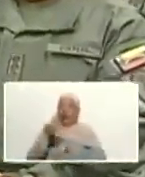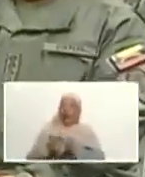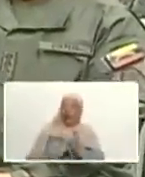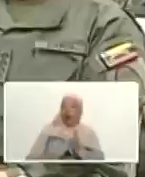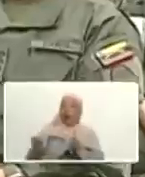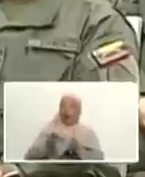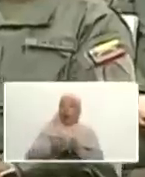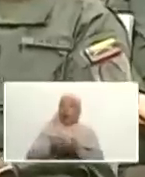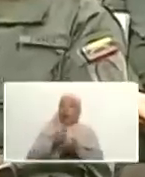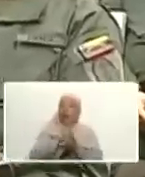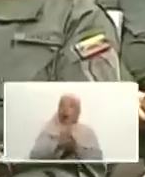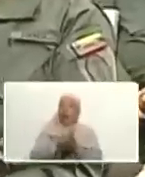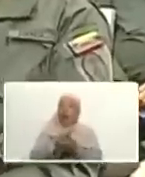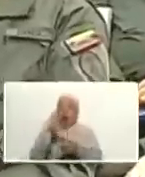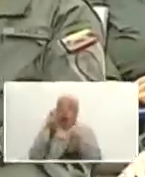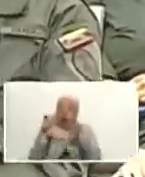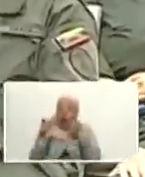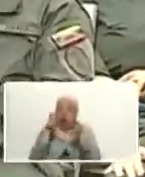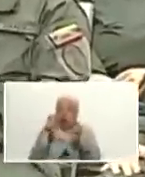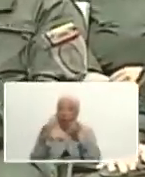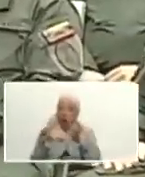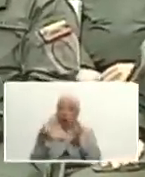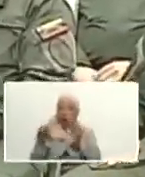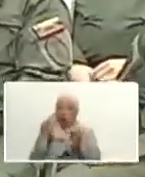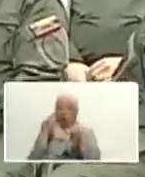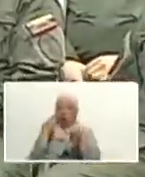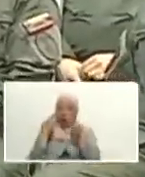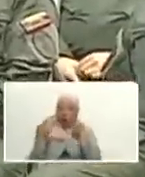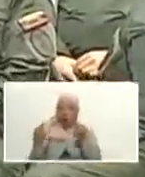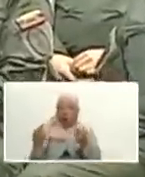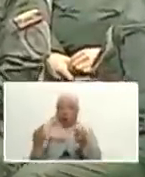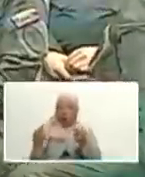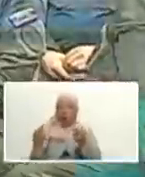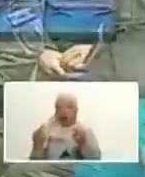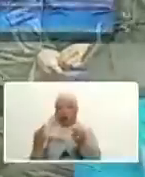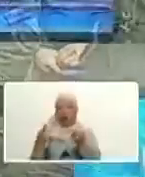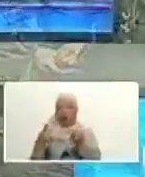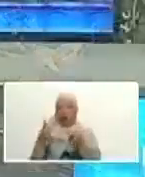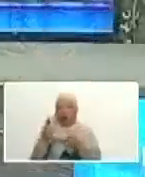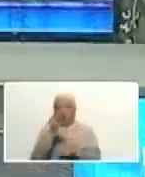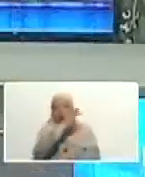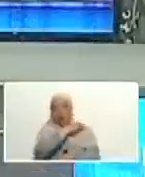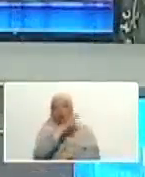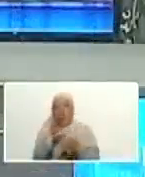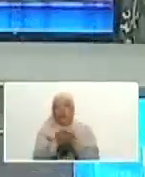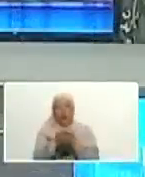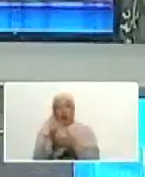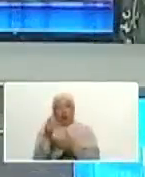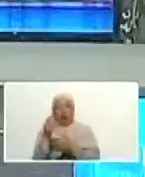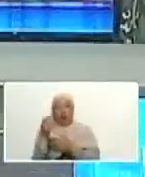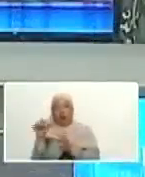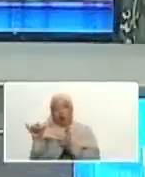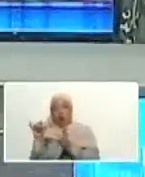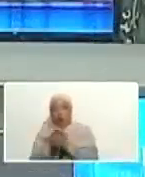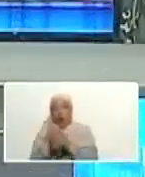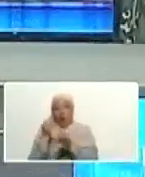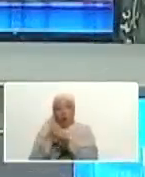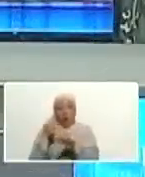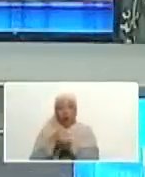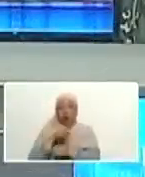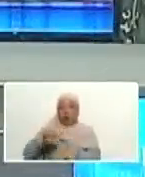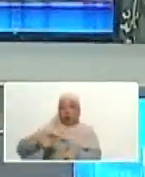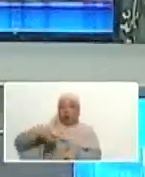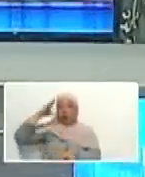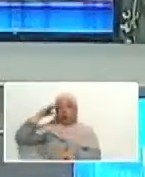Hay que mantener la guardia en alto, padrino. Hernández Lares, compañero. Se encuentra entre nosotros